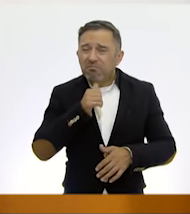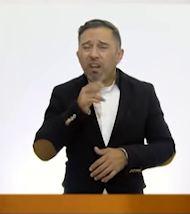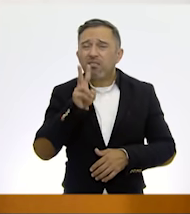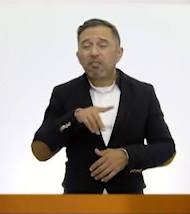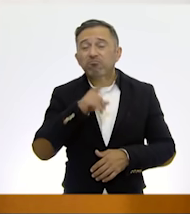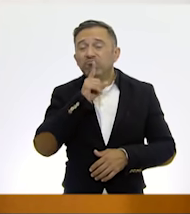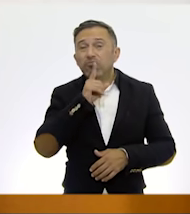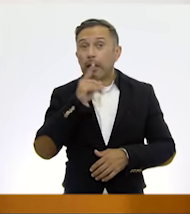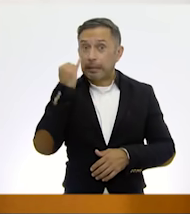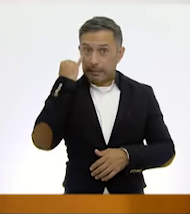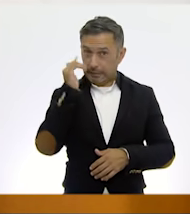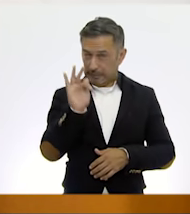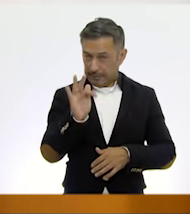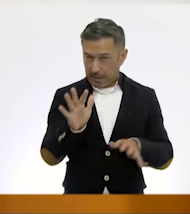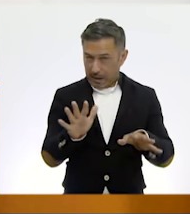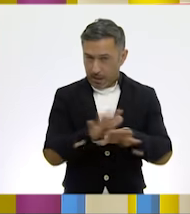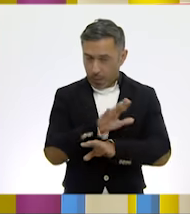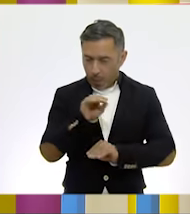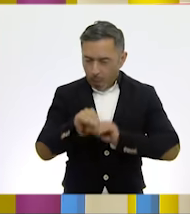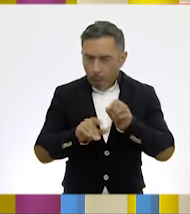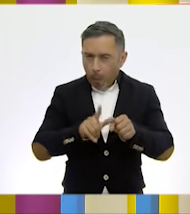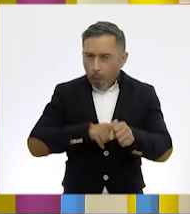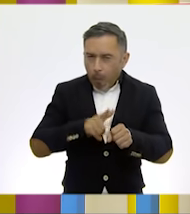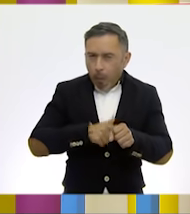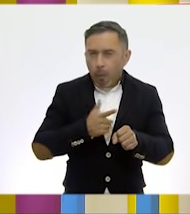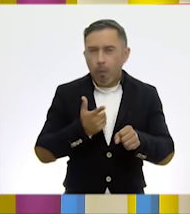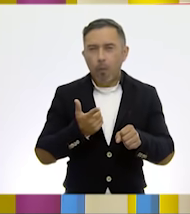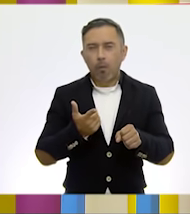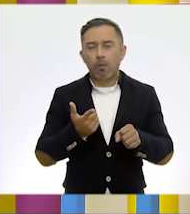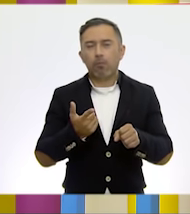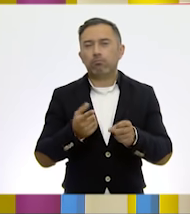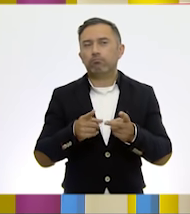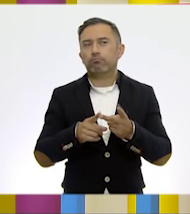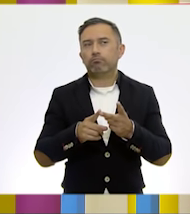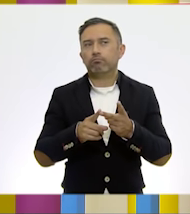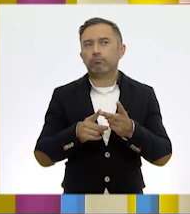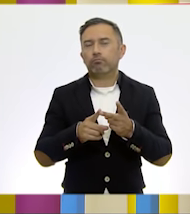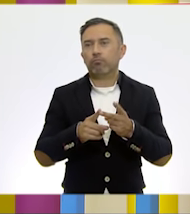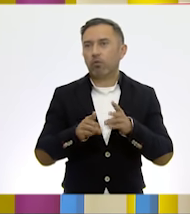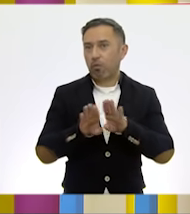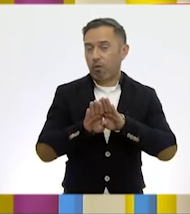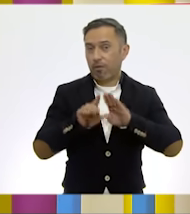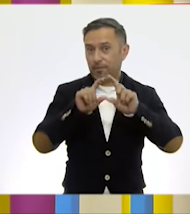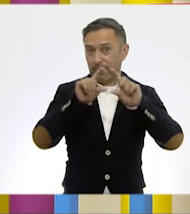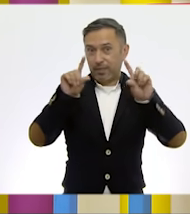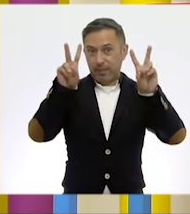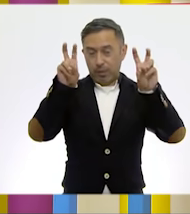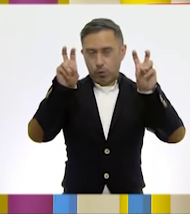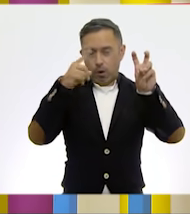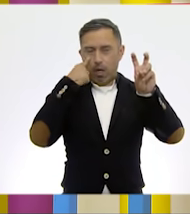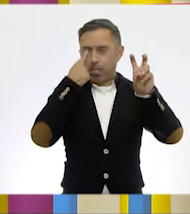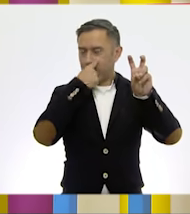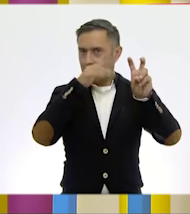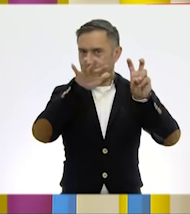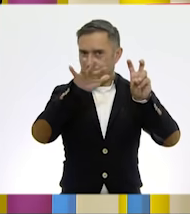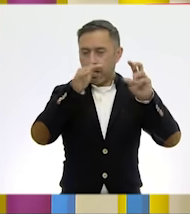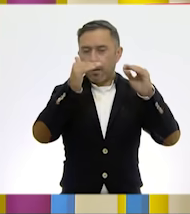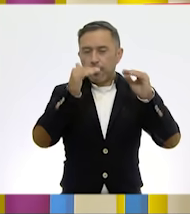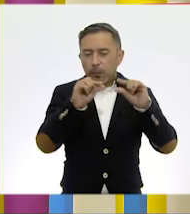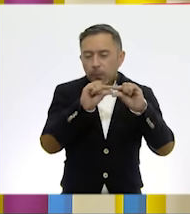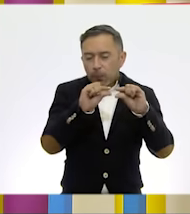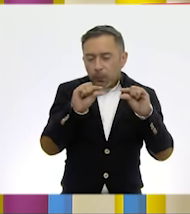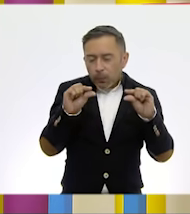si las letras son de colores? Sí, si tiene el título con colores más brillantes y luego un subtítulo con un cuadrito,